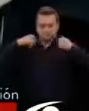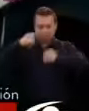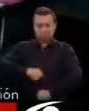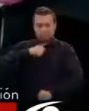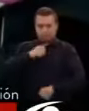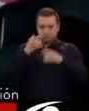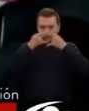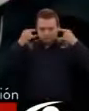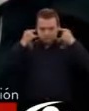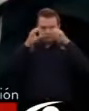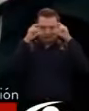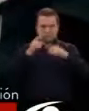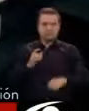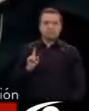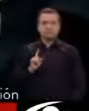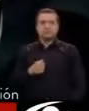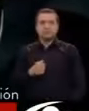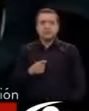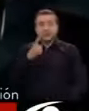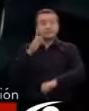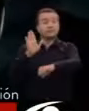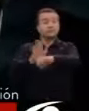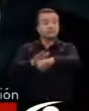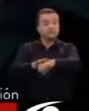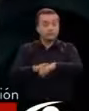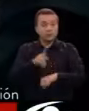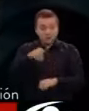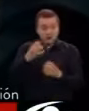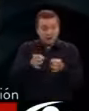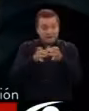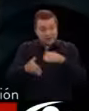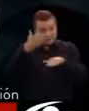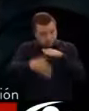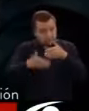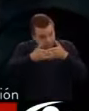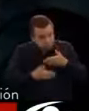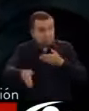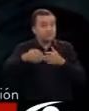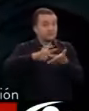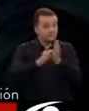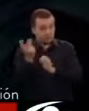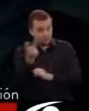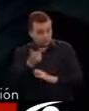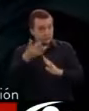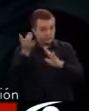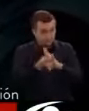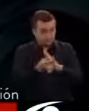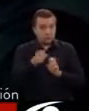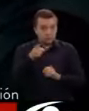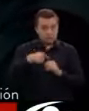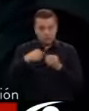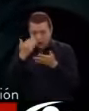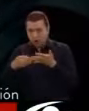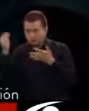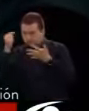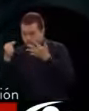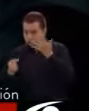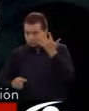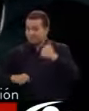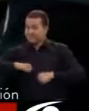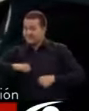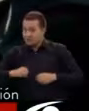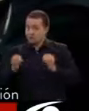igualmente declaran que a partir de la fecha se consideran unidos en matrimonio y aceptan los derechos y obligaciones que